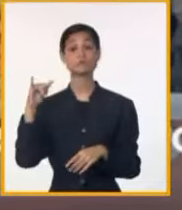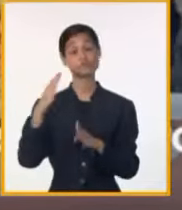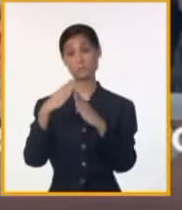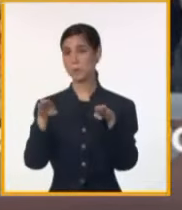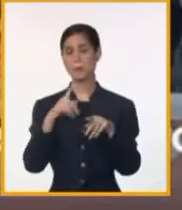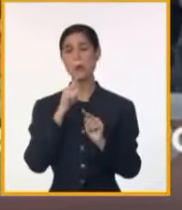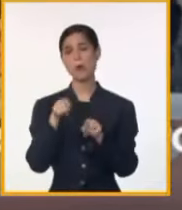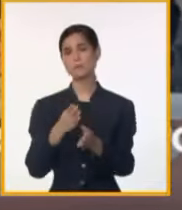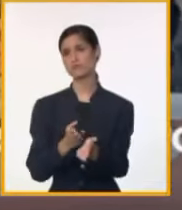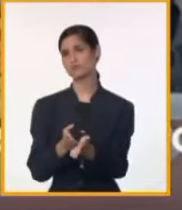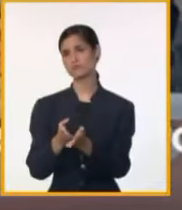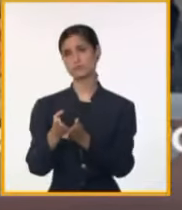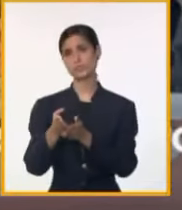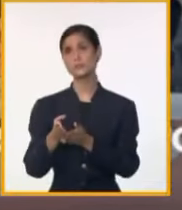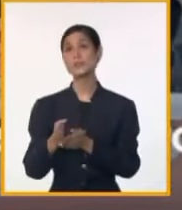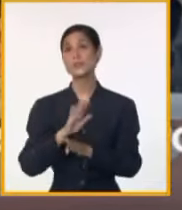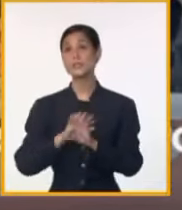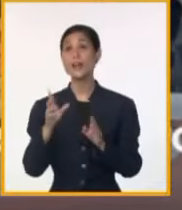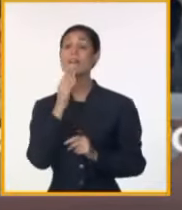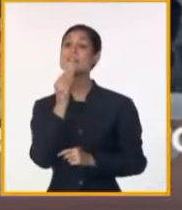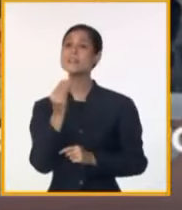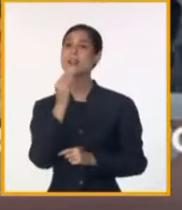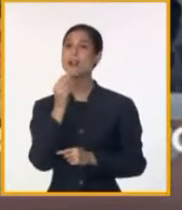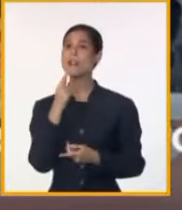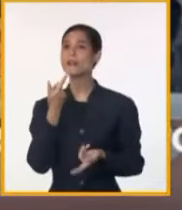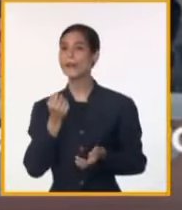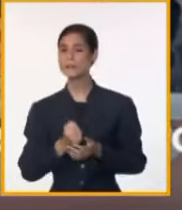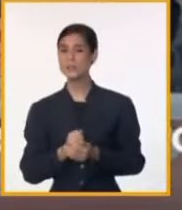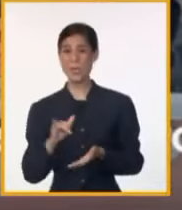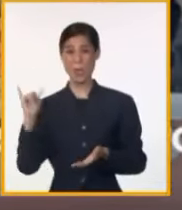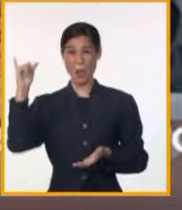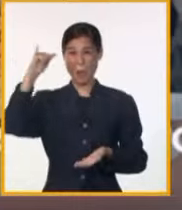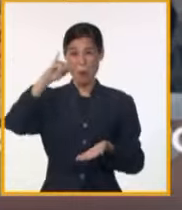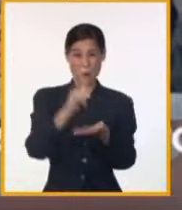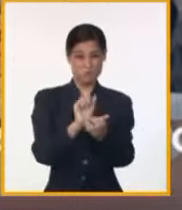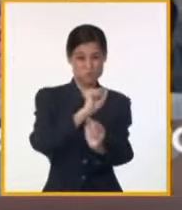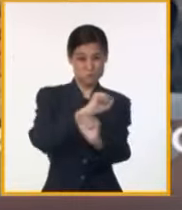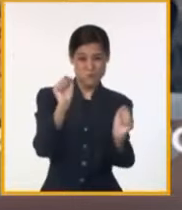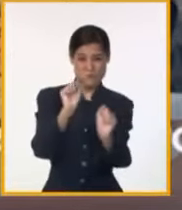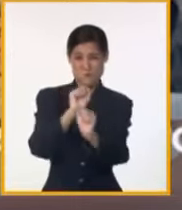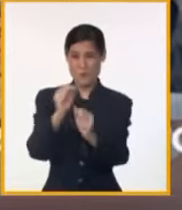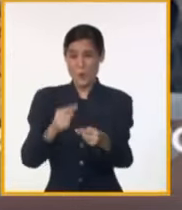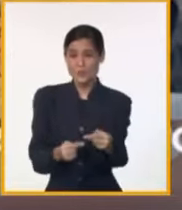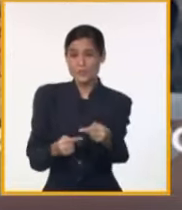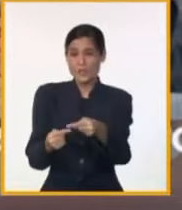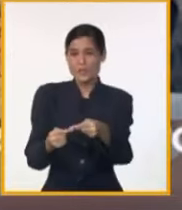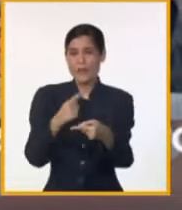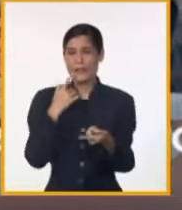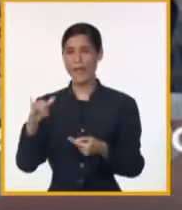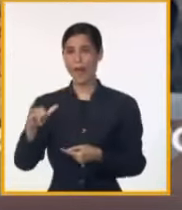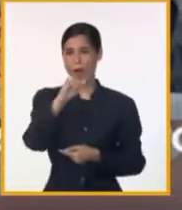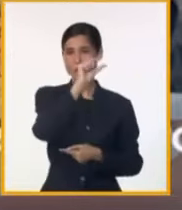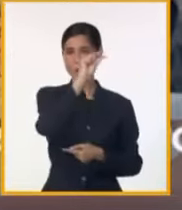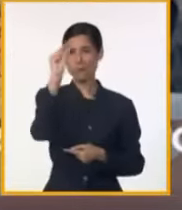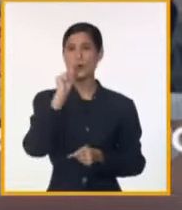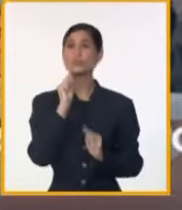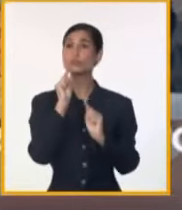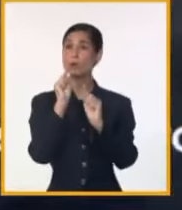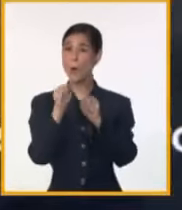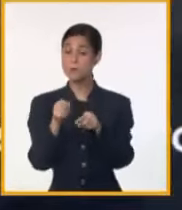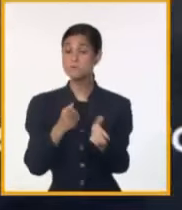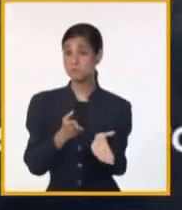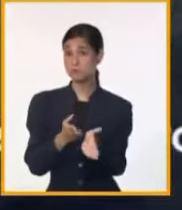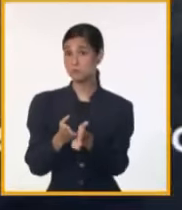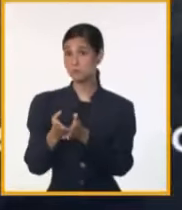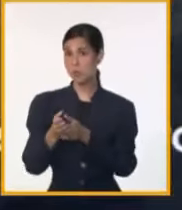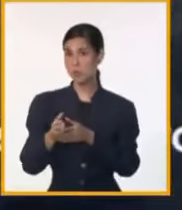alcanzaban el puerto de haifa Israel respondió bombardeando objetivos cerca del aeropuerto de beirut que no obstante sigue en funcionamiento